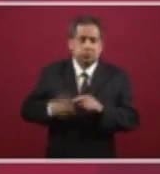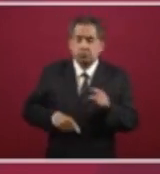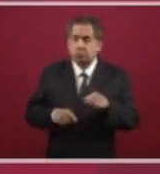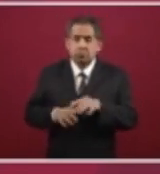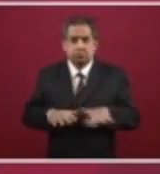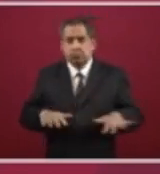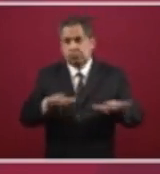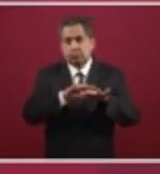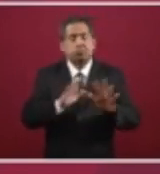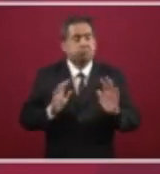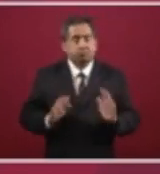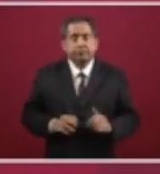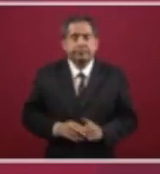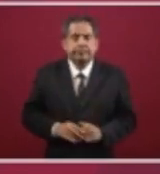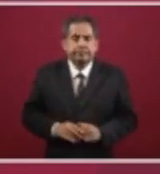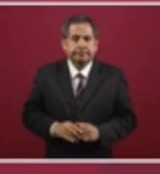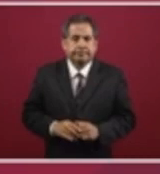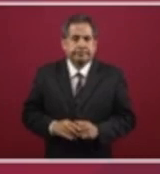Y